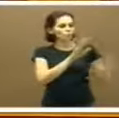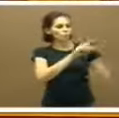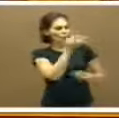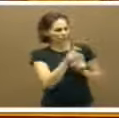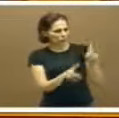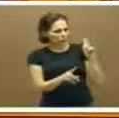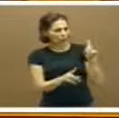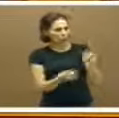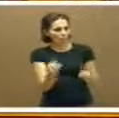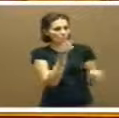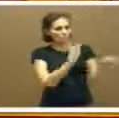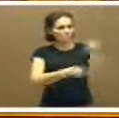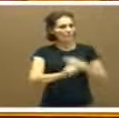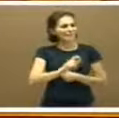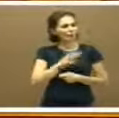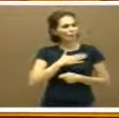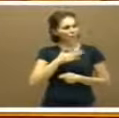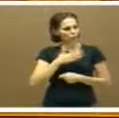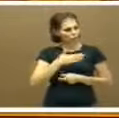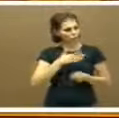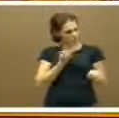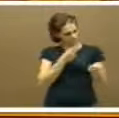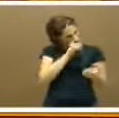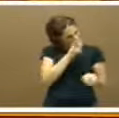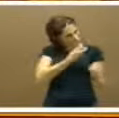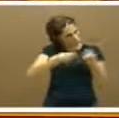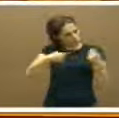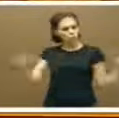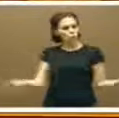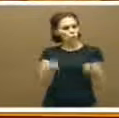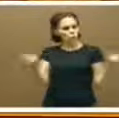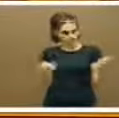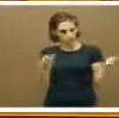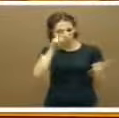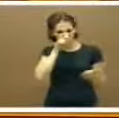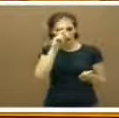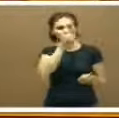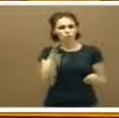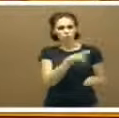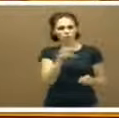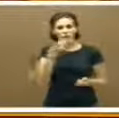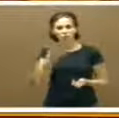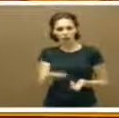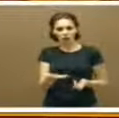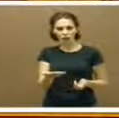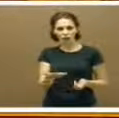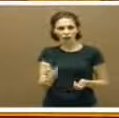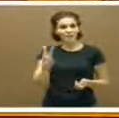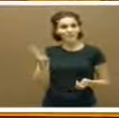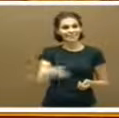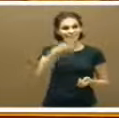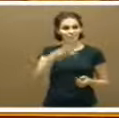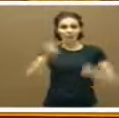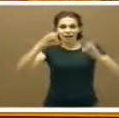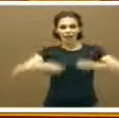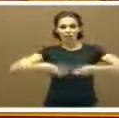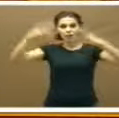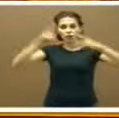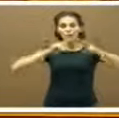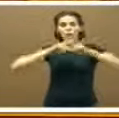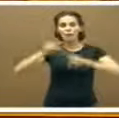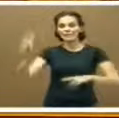ha pasado con la venta de patrimonio que vendieron a bombo y platillo, señor consejero? ¿Qué ha pasado con el tercer minelio, los múltiples y la oficina de Lisboa, señor